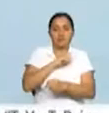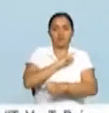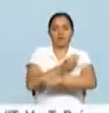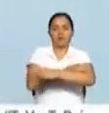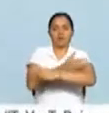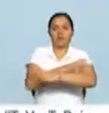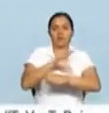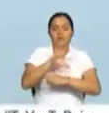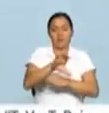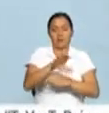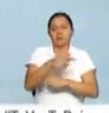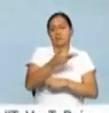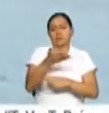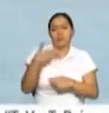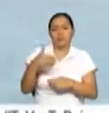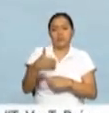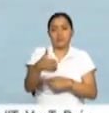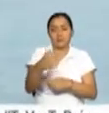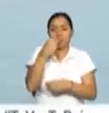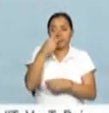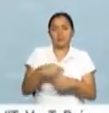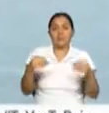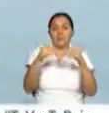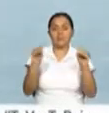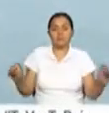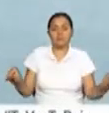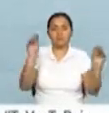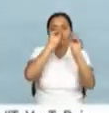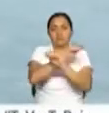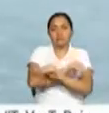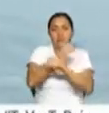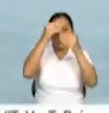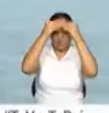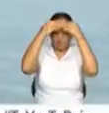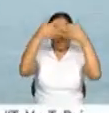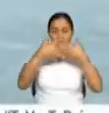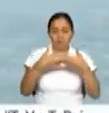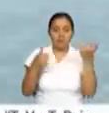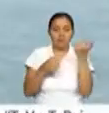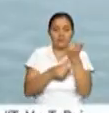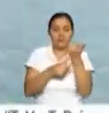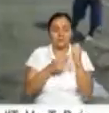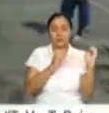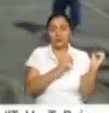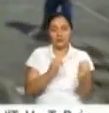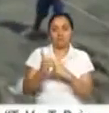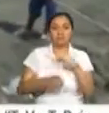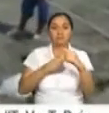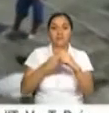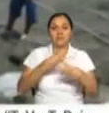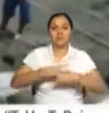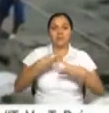capacidades de los pescadores artesanales mediante la transferencia de conocimiento asistencia organizacional y dotación de materiales